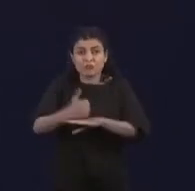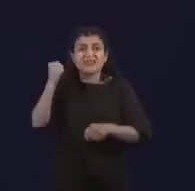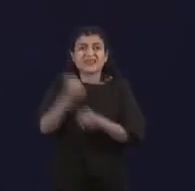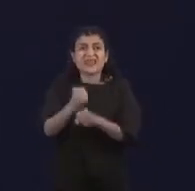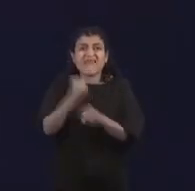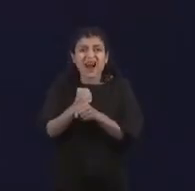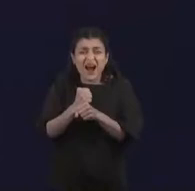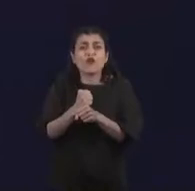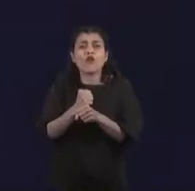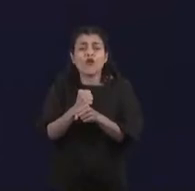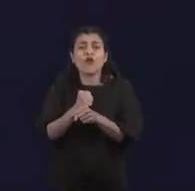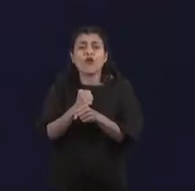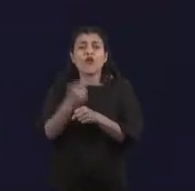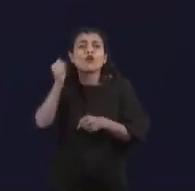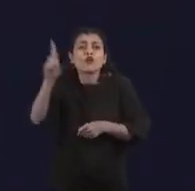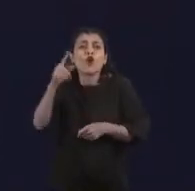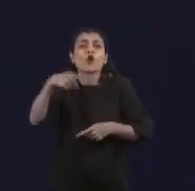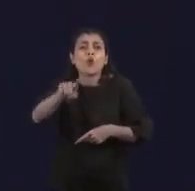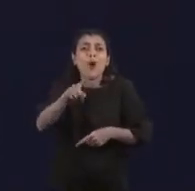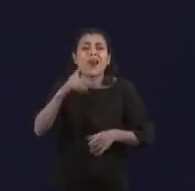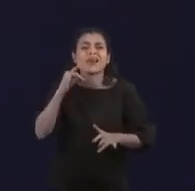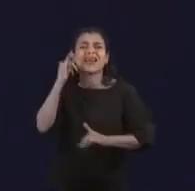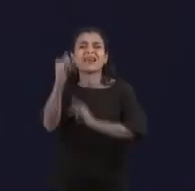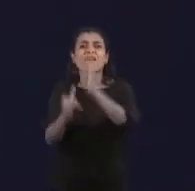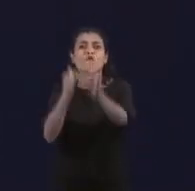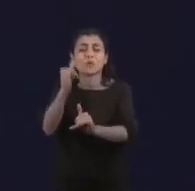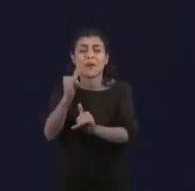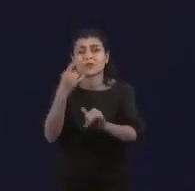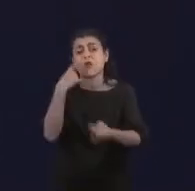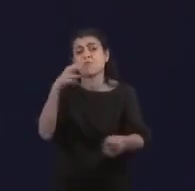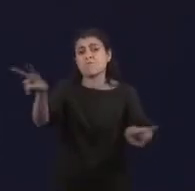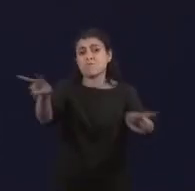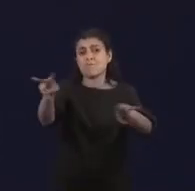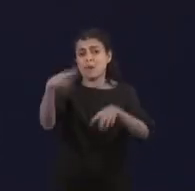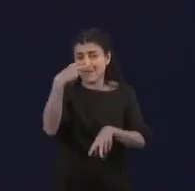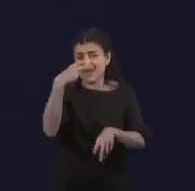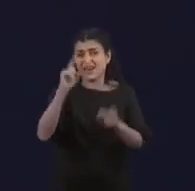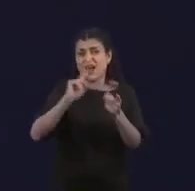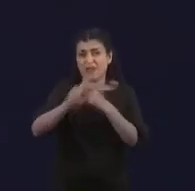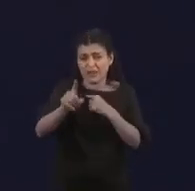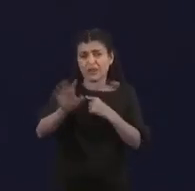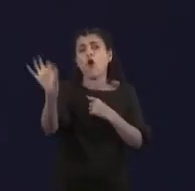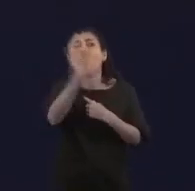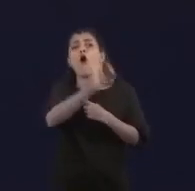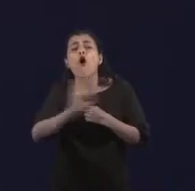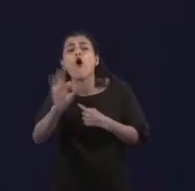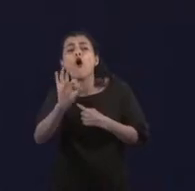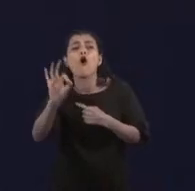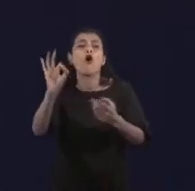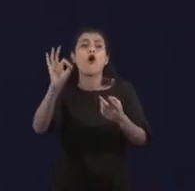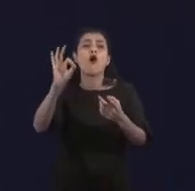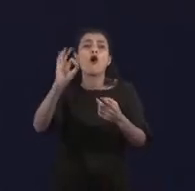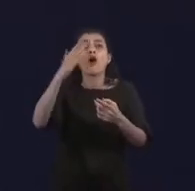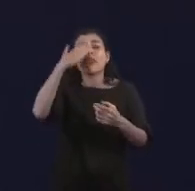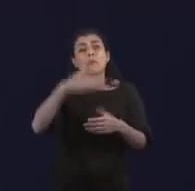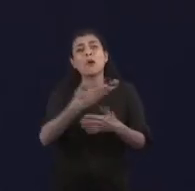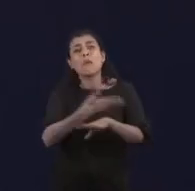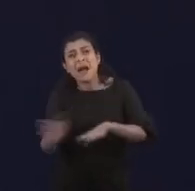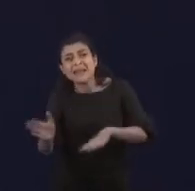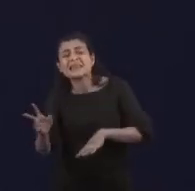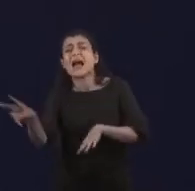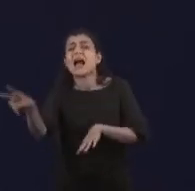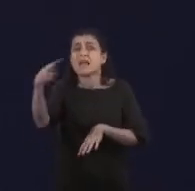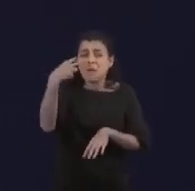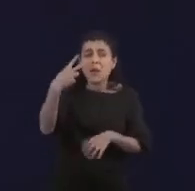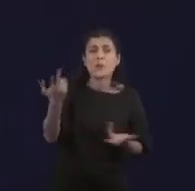un título, sino que del otro lado lo estés viendo en vivo, lo estés viendo con delay o veas el reel de la